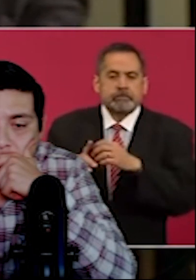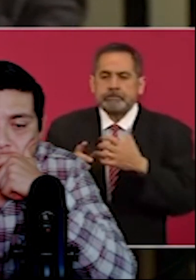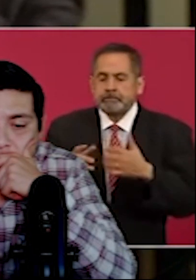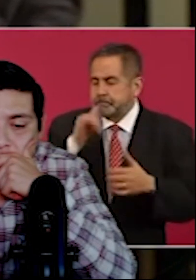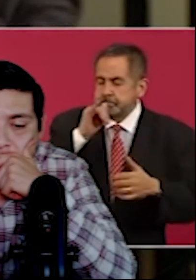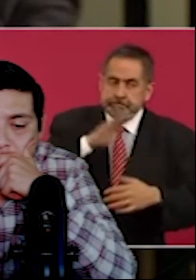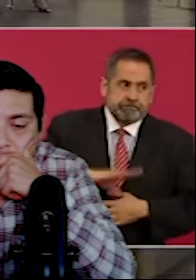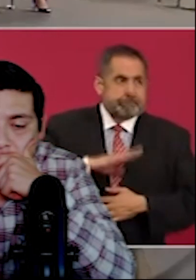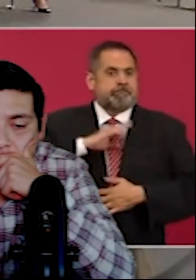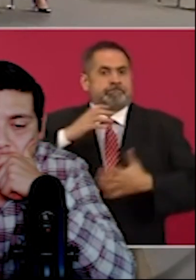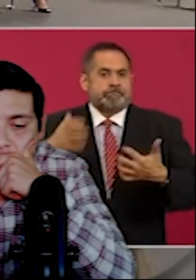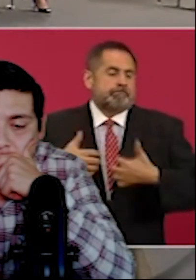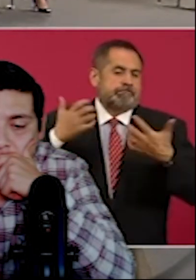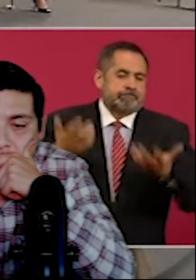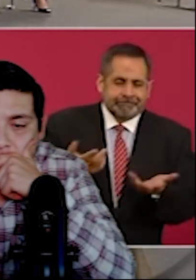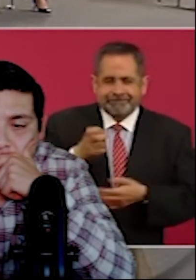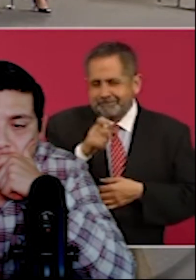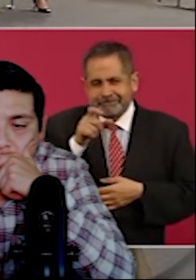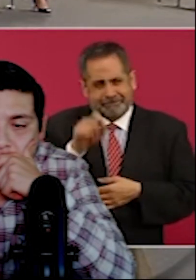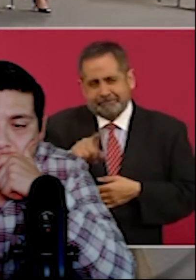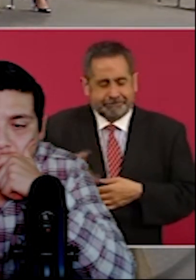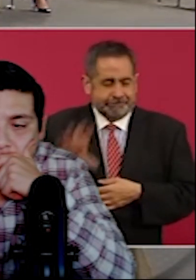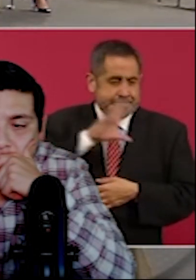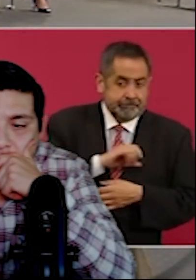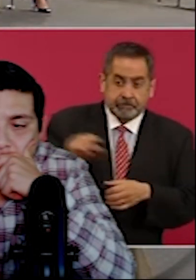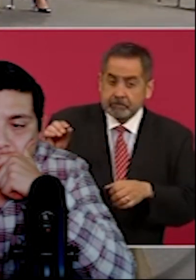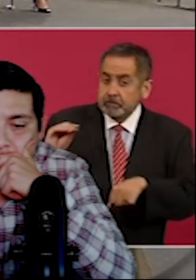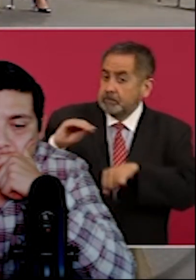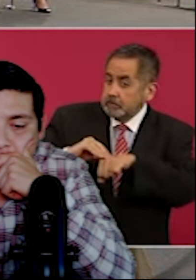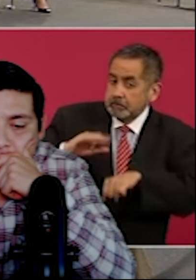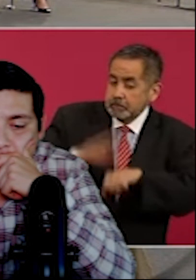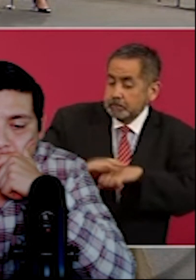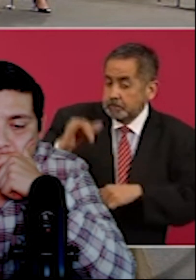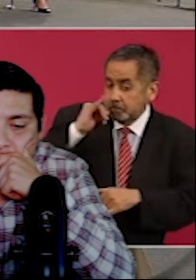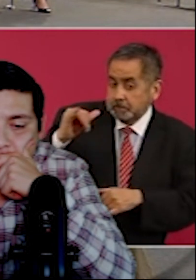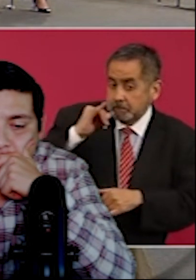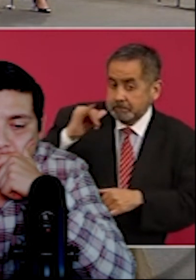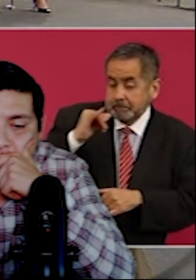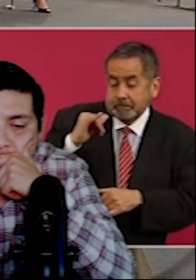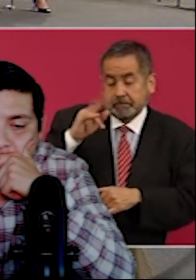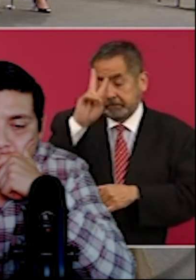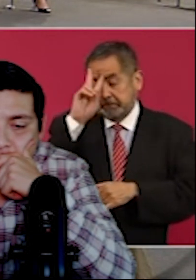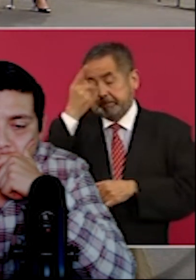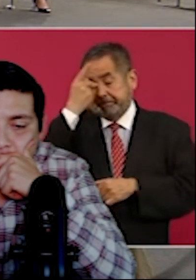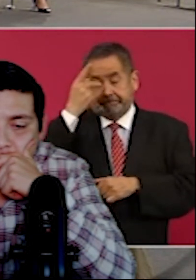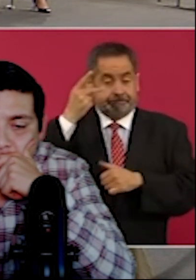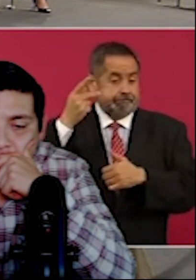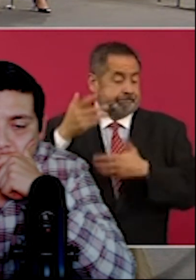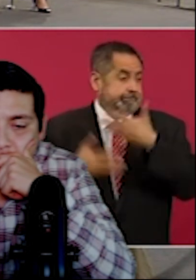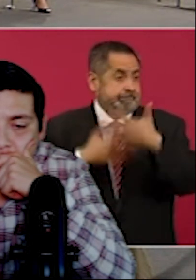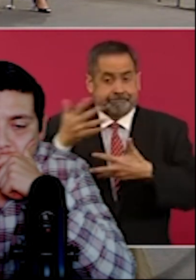efervescencia. De por sí es un deporte muy pasional y si a eso se le agrega que hay venta de alcohol indiscriminada en